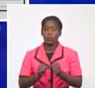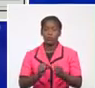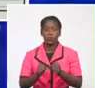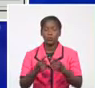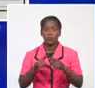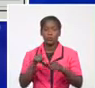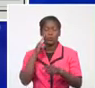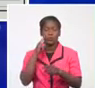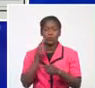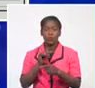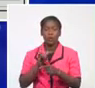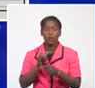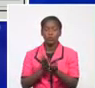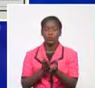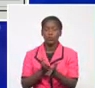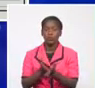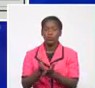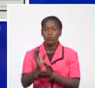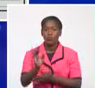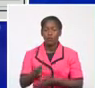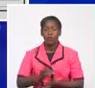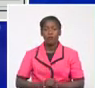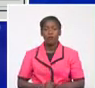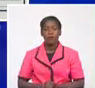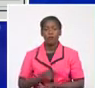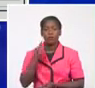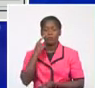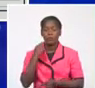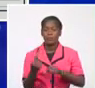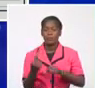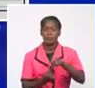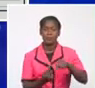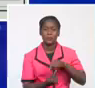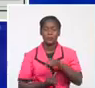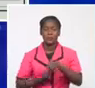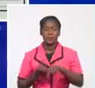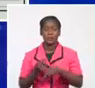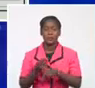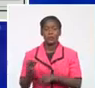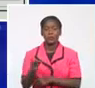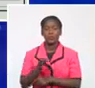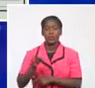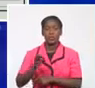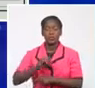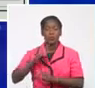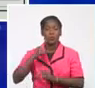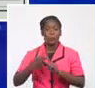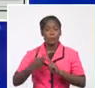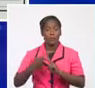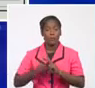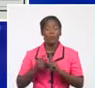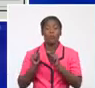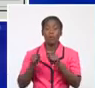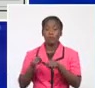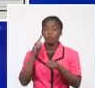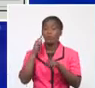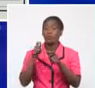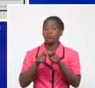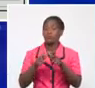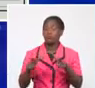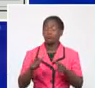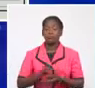elevado, y la mayor transmisión en el municipio de Bayamo, como también lo hemos